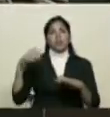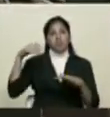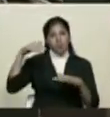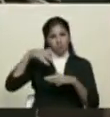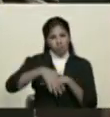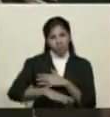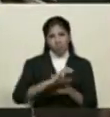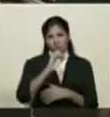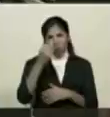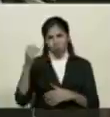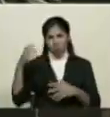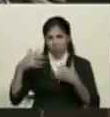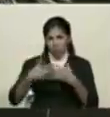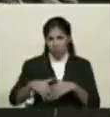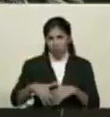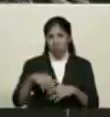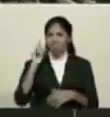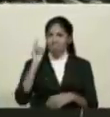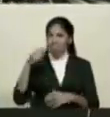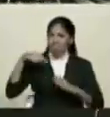fondo, y así va a ser.